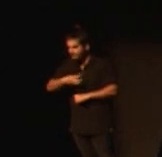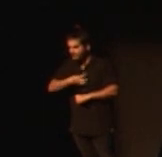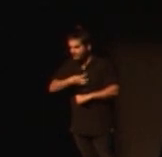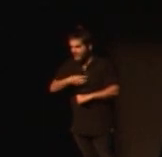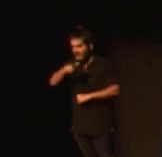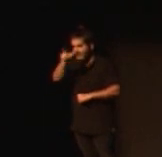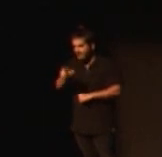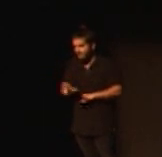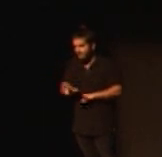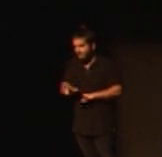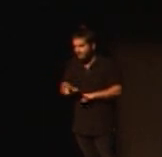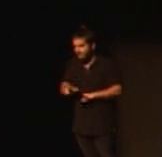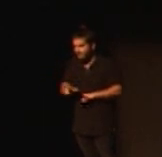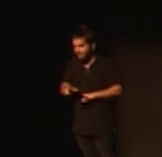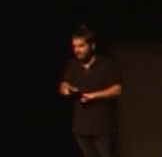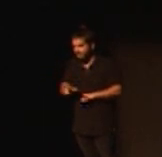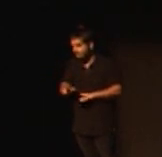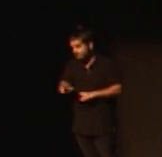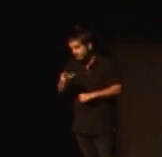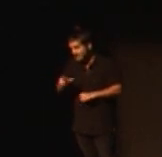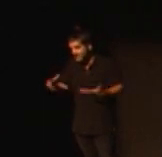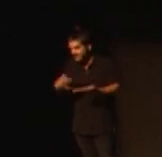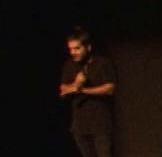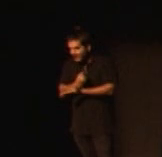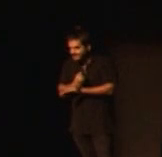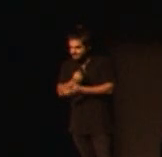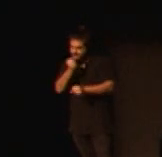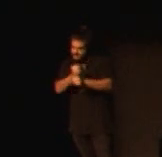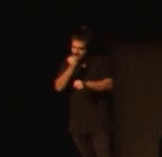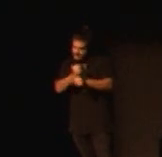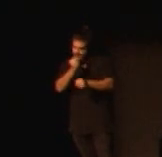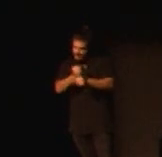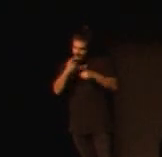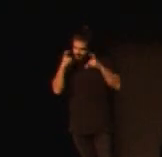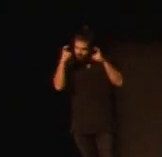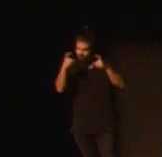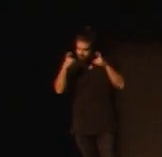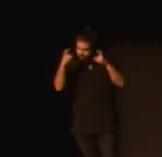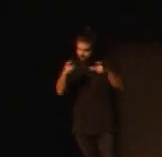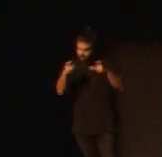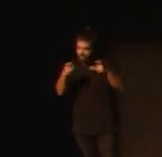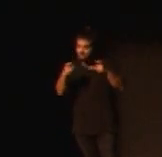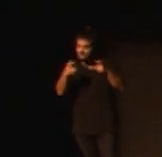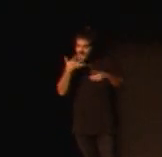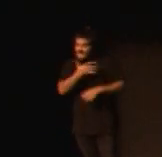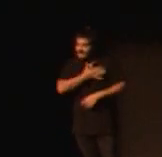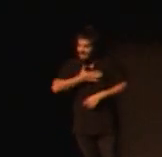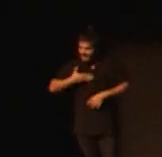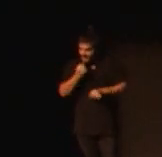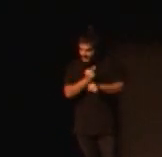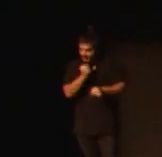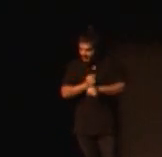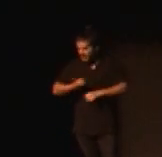quiera contribuir, quiera aportar, quiera trabajar para hacer mejor esta región y no tenga la oportunidad para hacerlo.